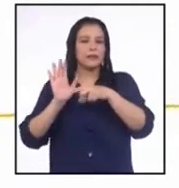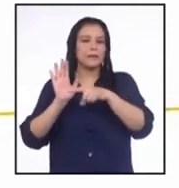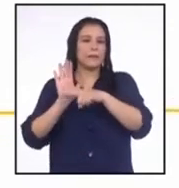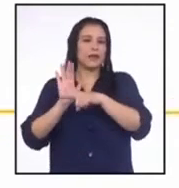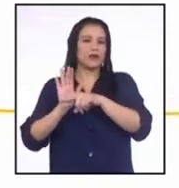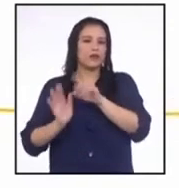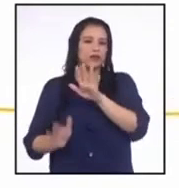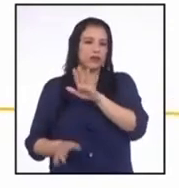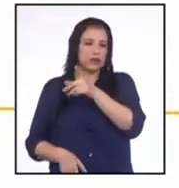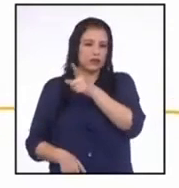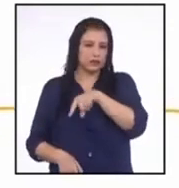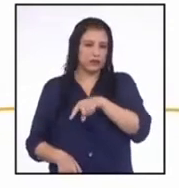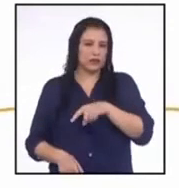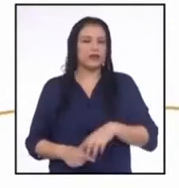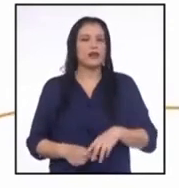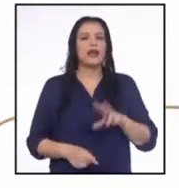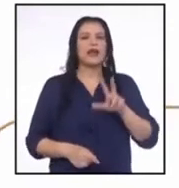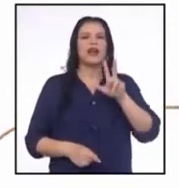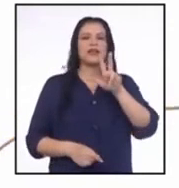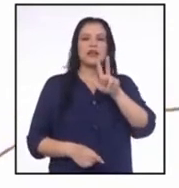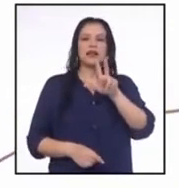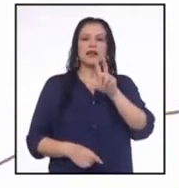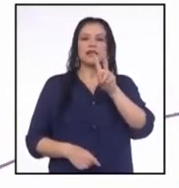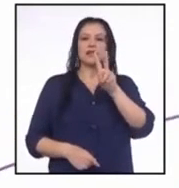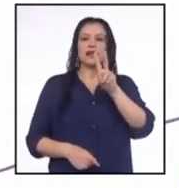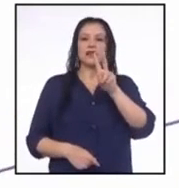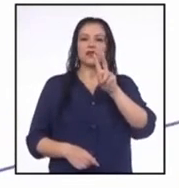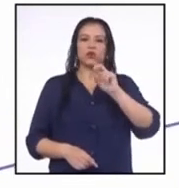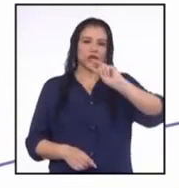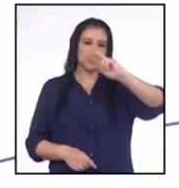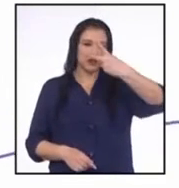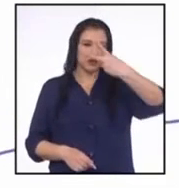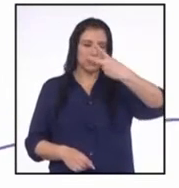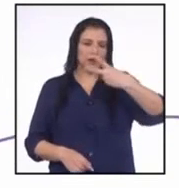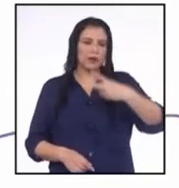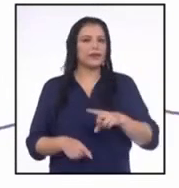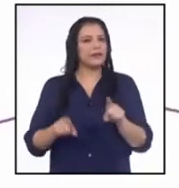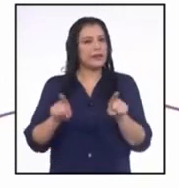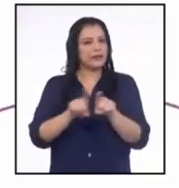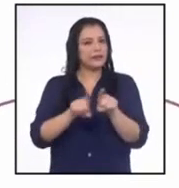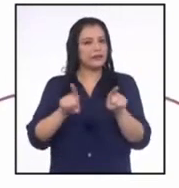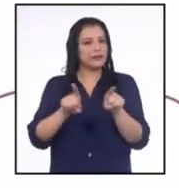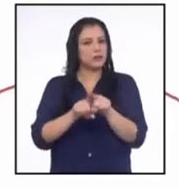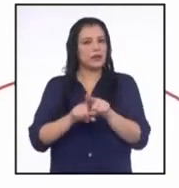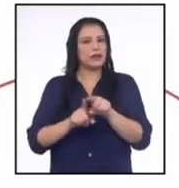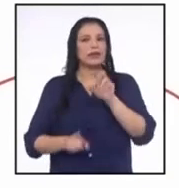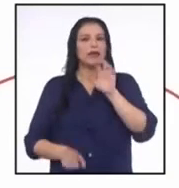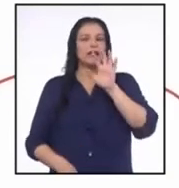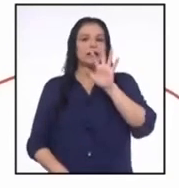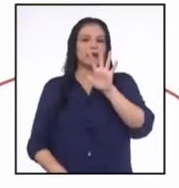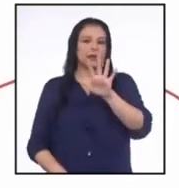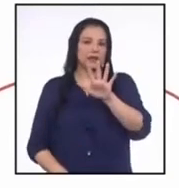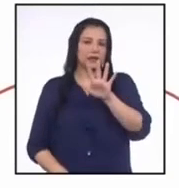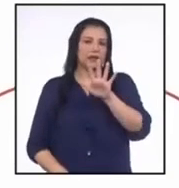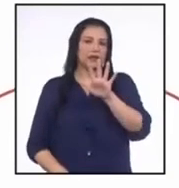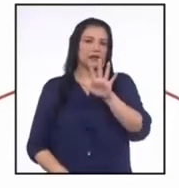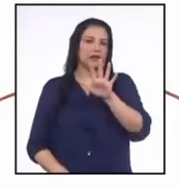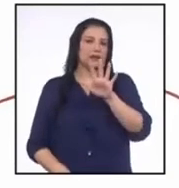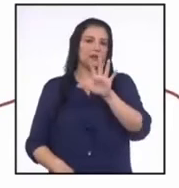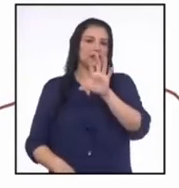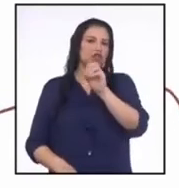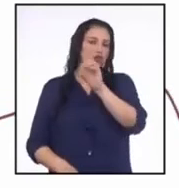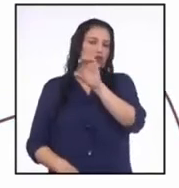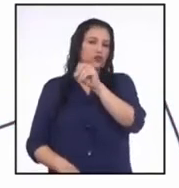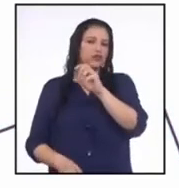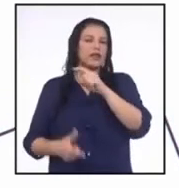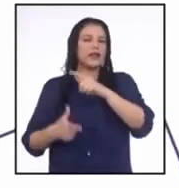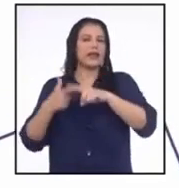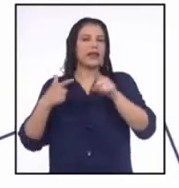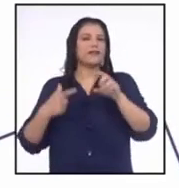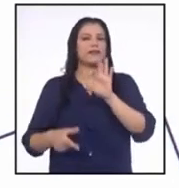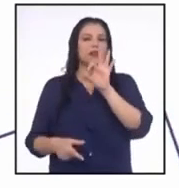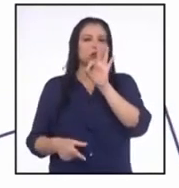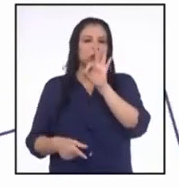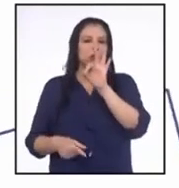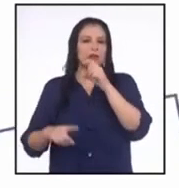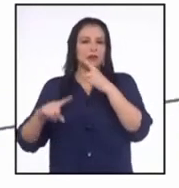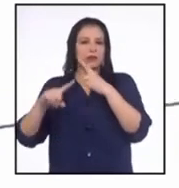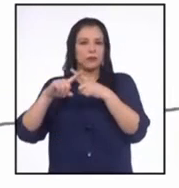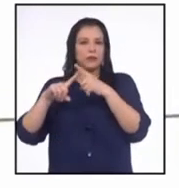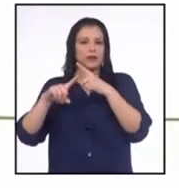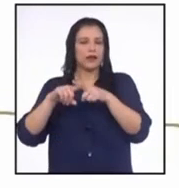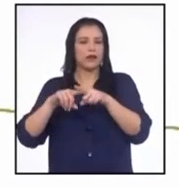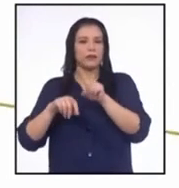5. 32 todo elevado al cuadrado es igual a 500 entre 9 multiplicado